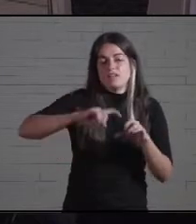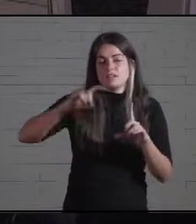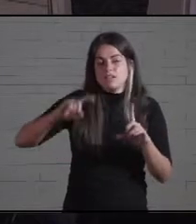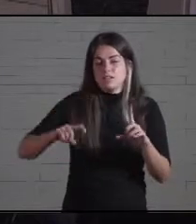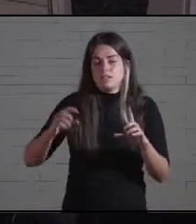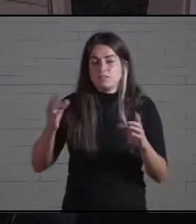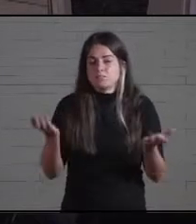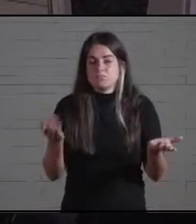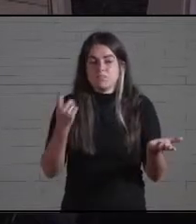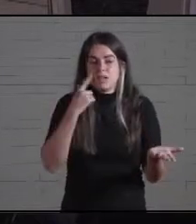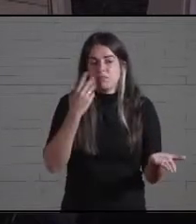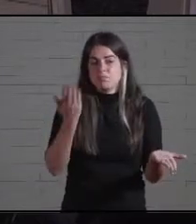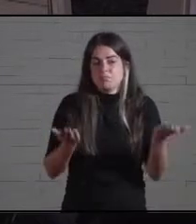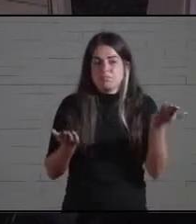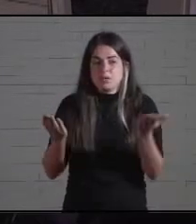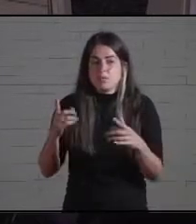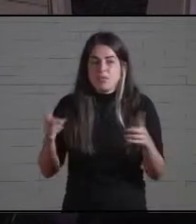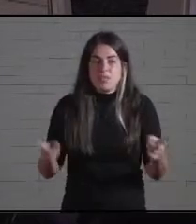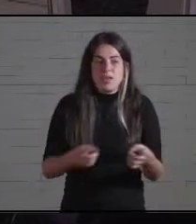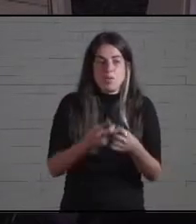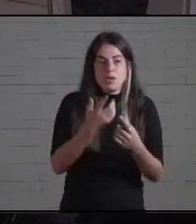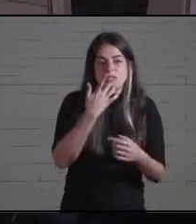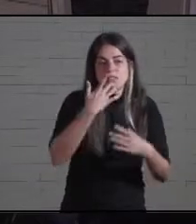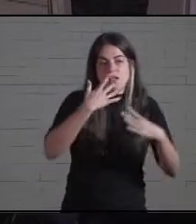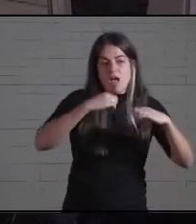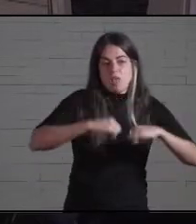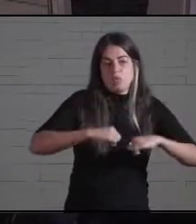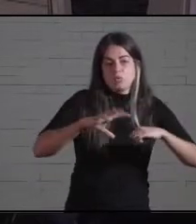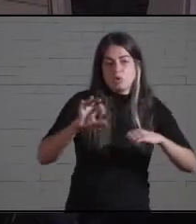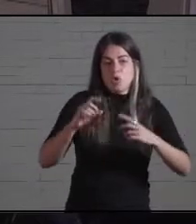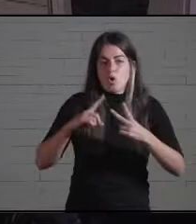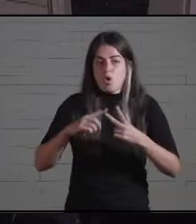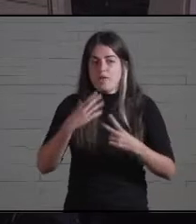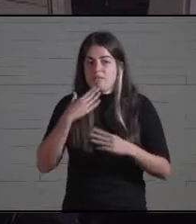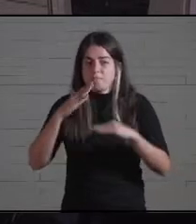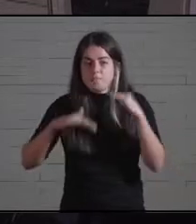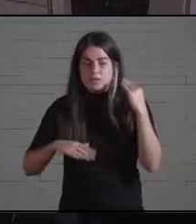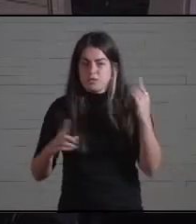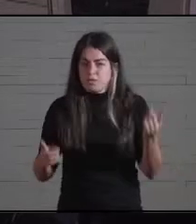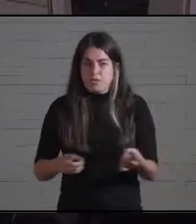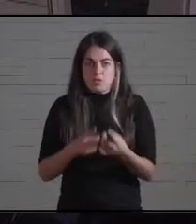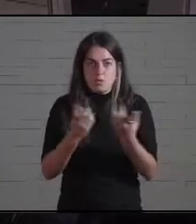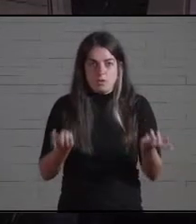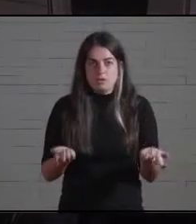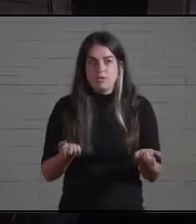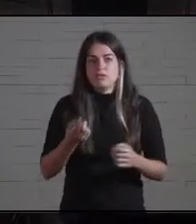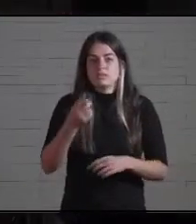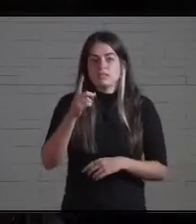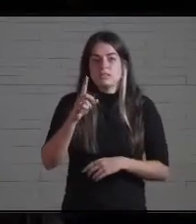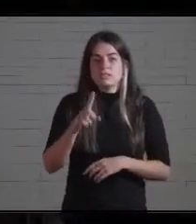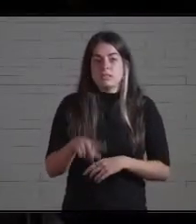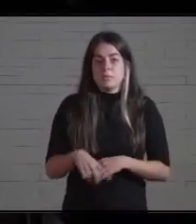pero una ponderación da igual que sean adultos o que sean menores. Y tiene, en cambio,